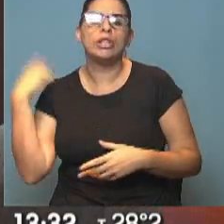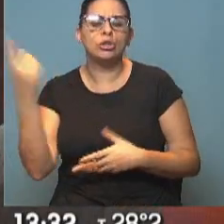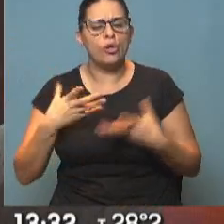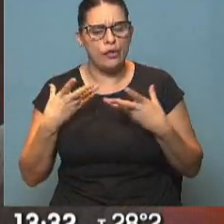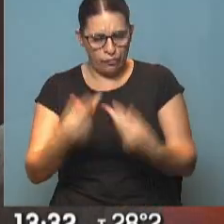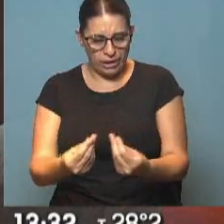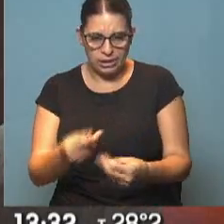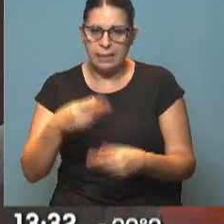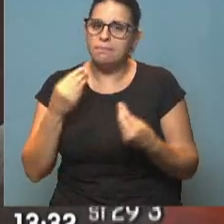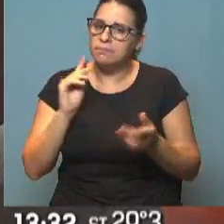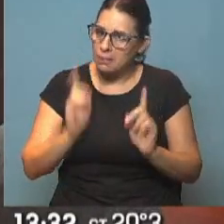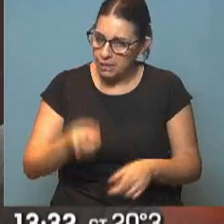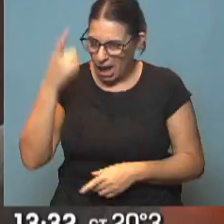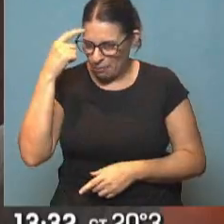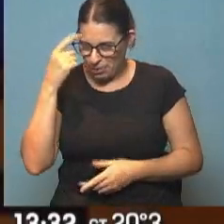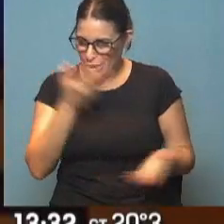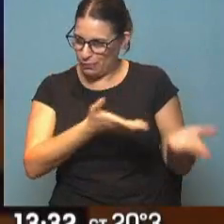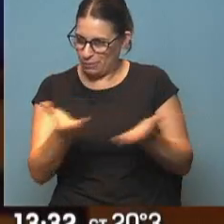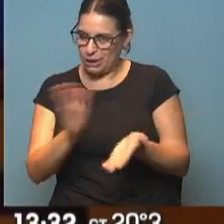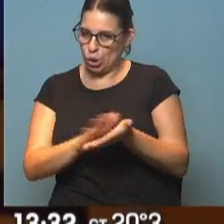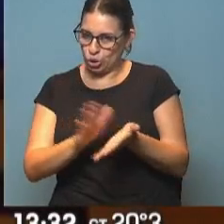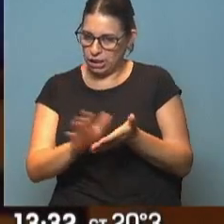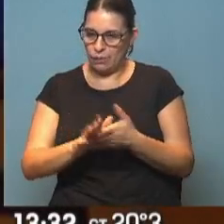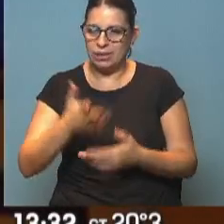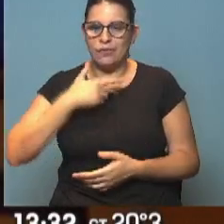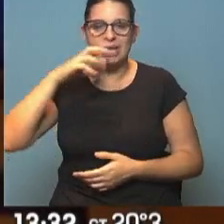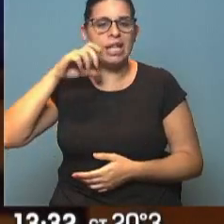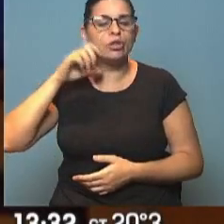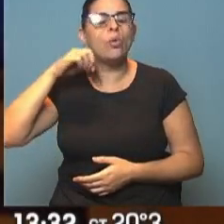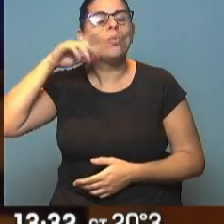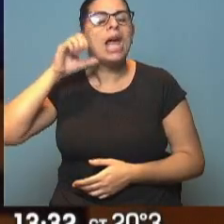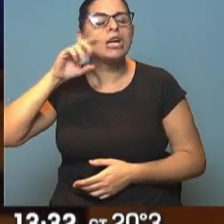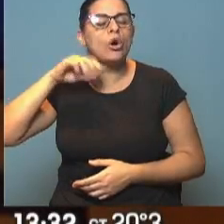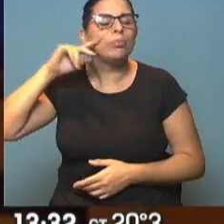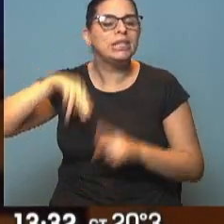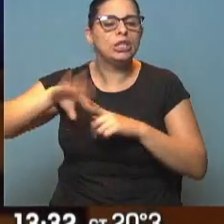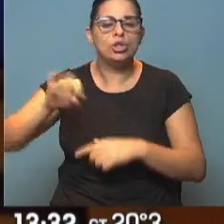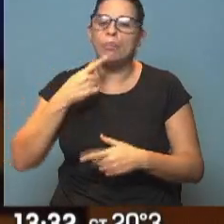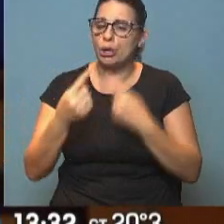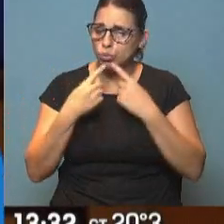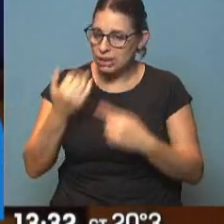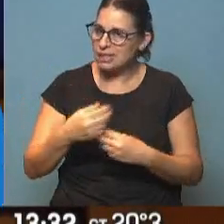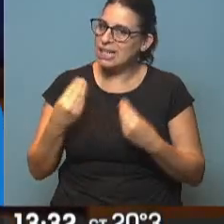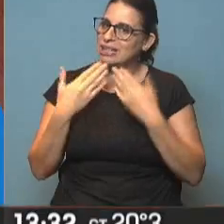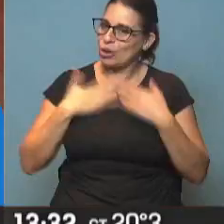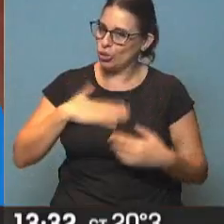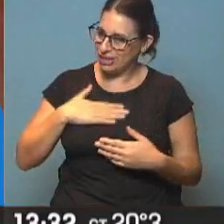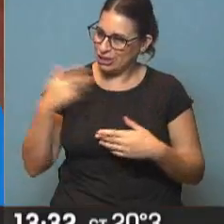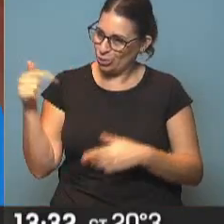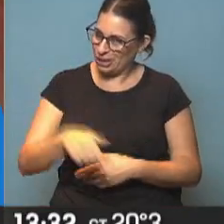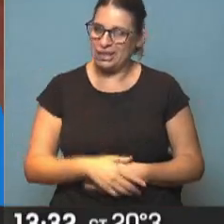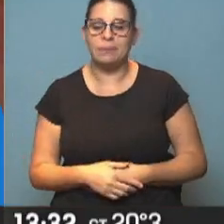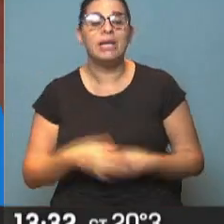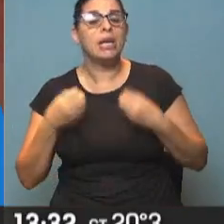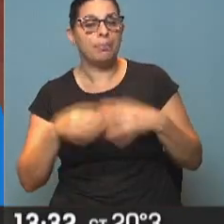entre todos de aprender así que bienvenido una vez más fernando blanco muñoz tenemos consulta así pero como nos gusta estar acá buenos comenza